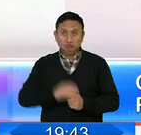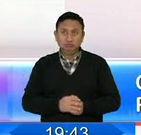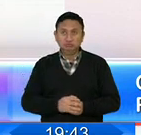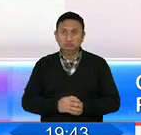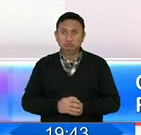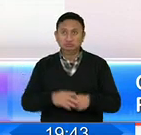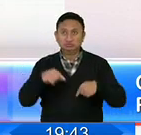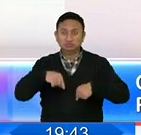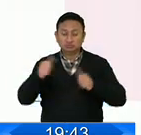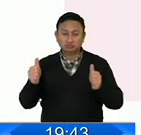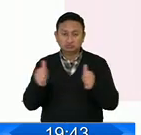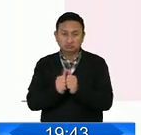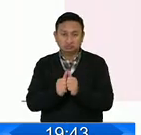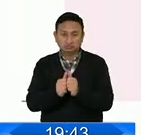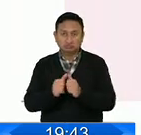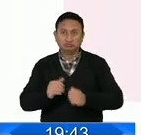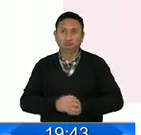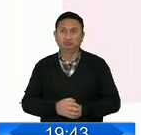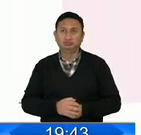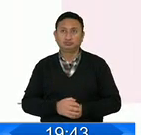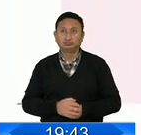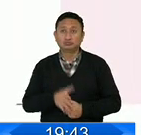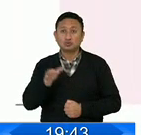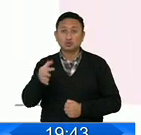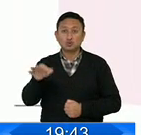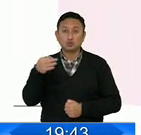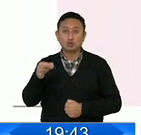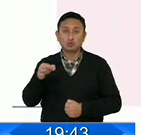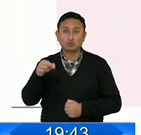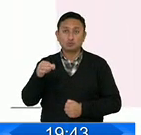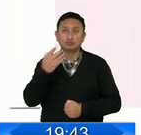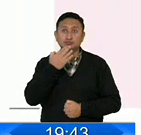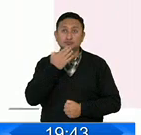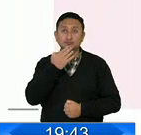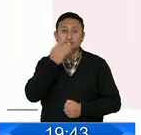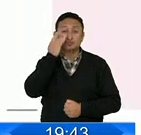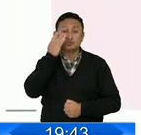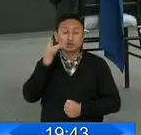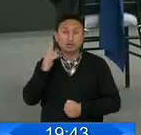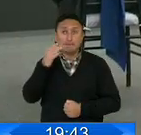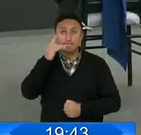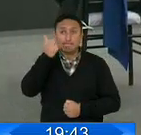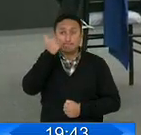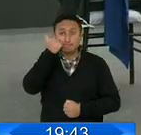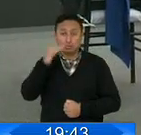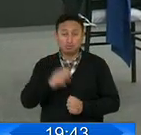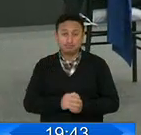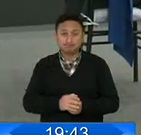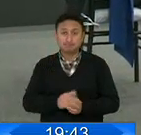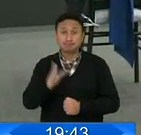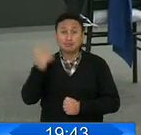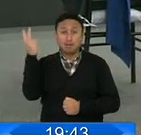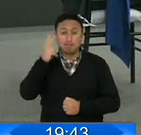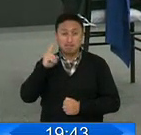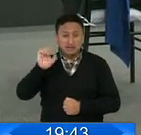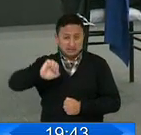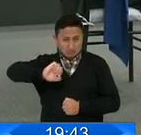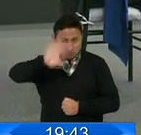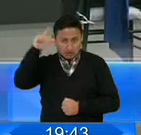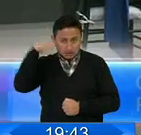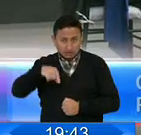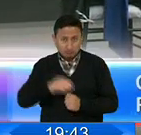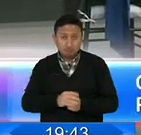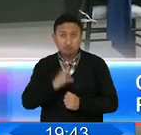con su dupla Alfredo Borrero. El documento electoral es de color rosado y plomo. La mañana de este viernes su diseño fue difundido por